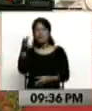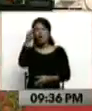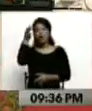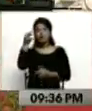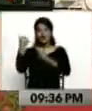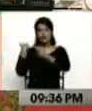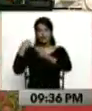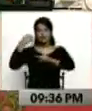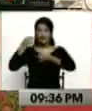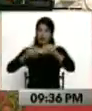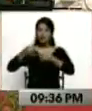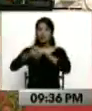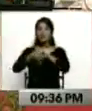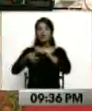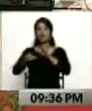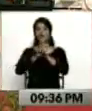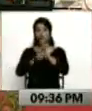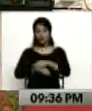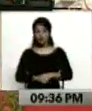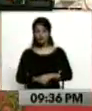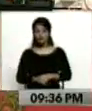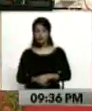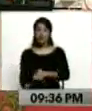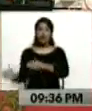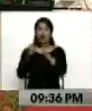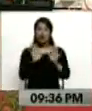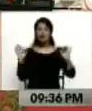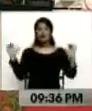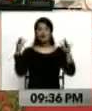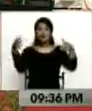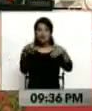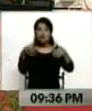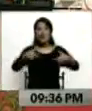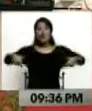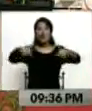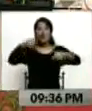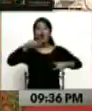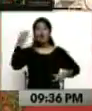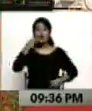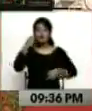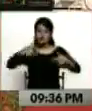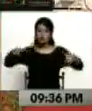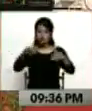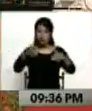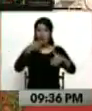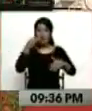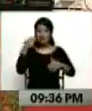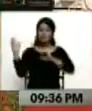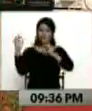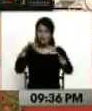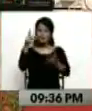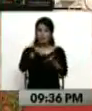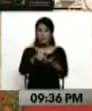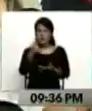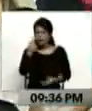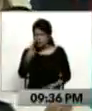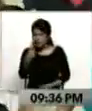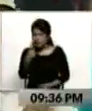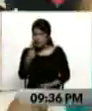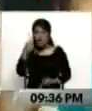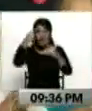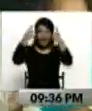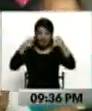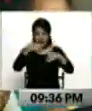municipio libertador congreso de la patria capítulo juventud que están aquí también presentes Gracias por estar aquí